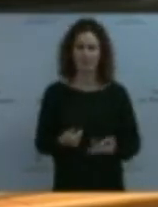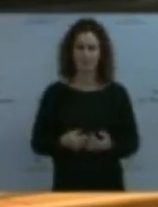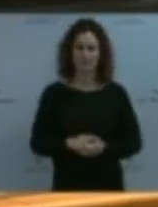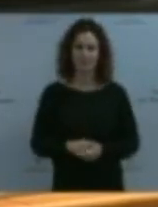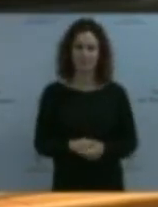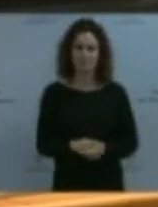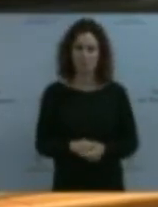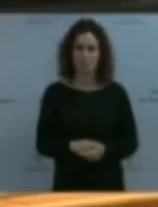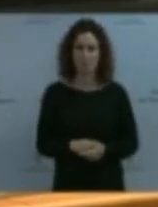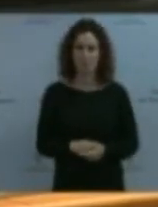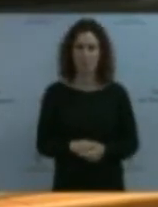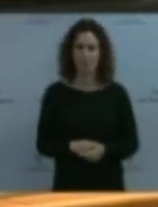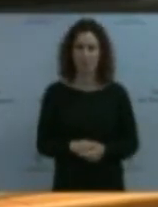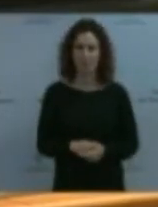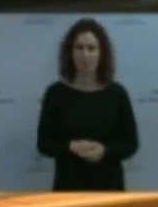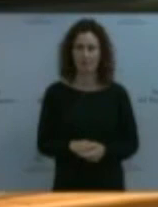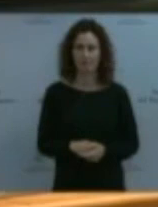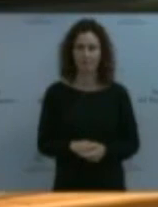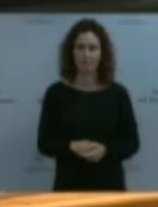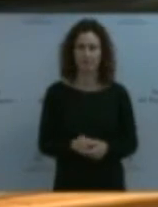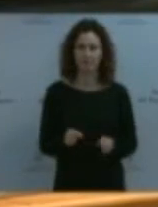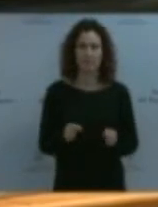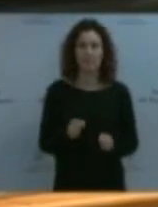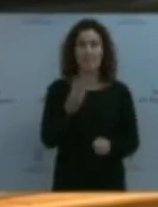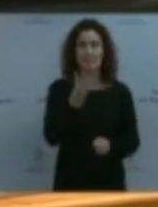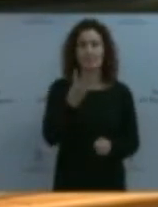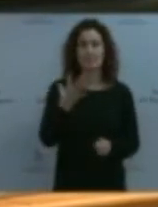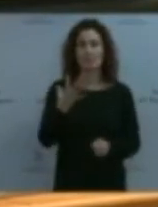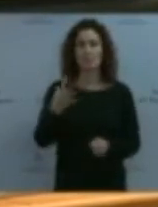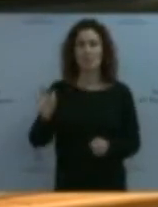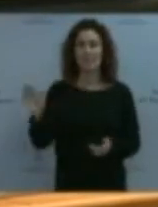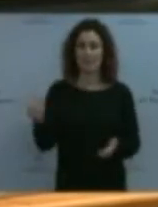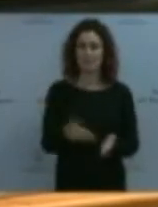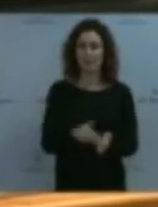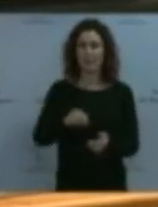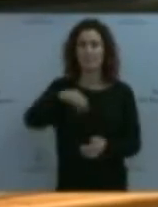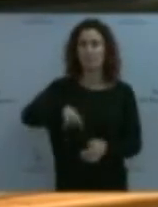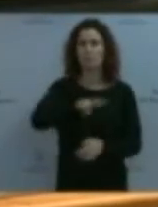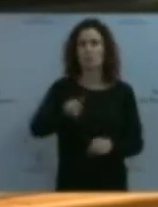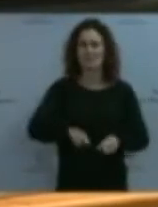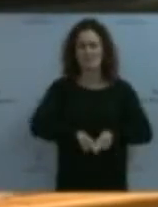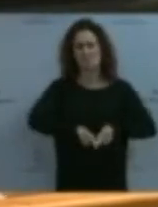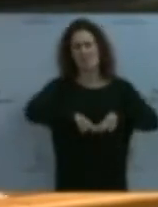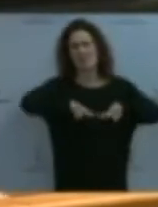en una extensión de 350.000 metros cuadrados y todas esas construcciones. Muchas gracias, señor presidente.